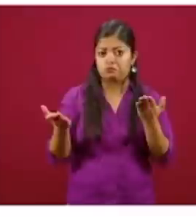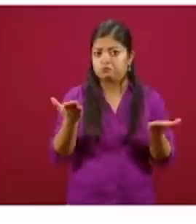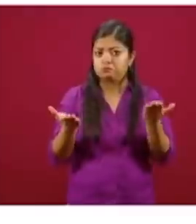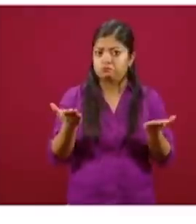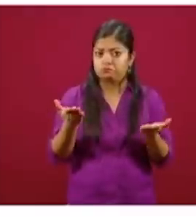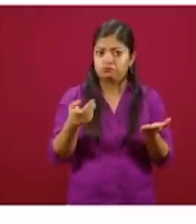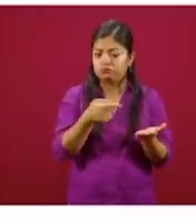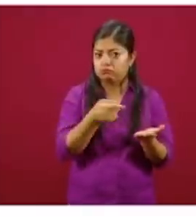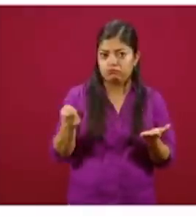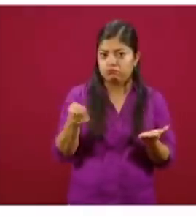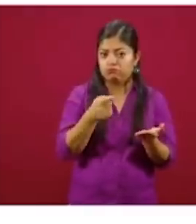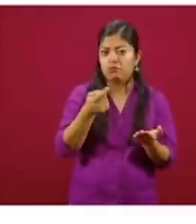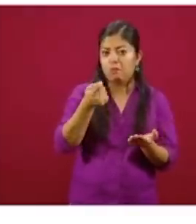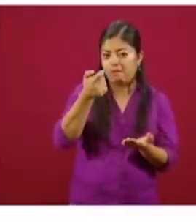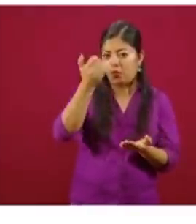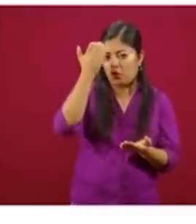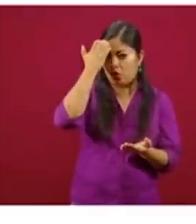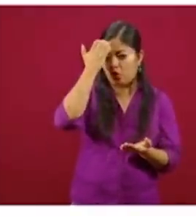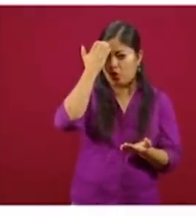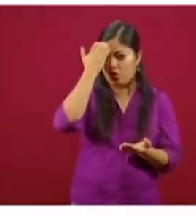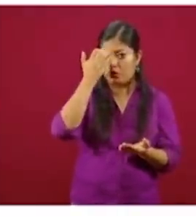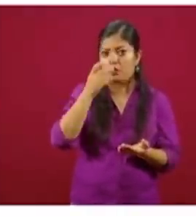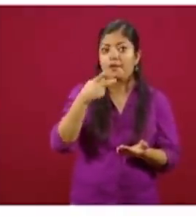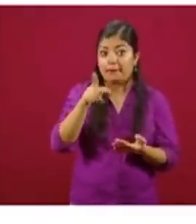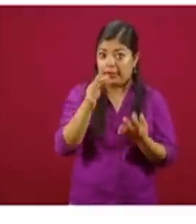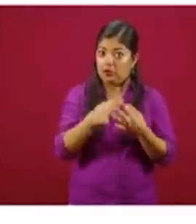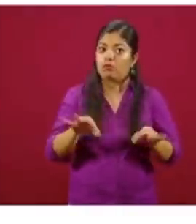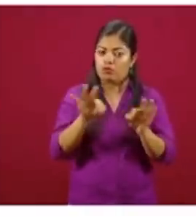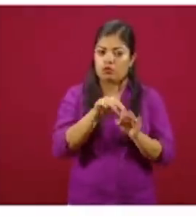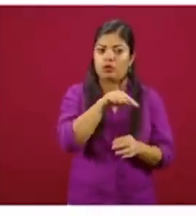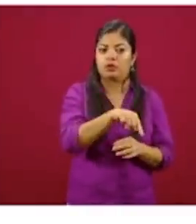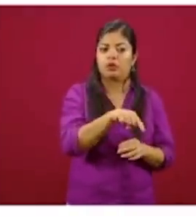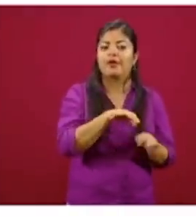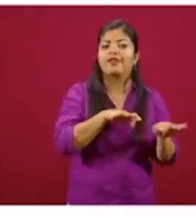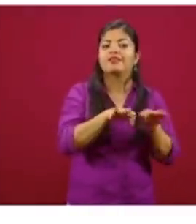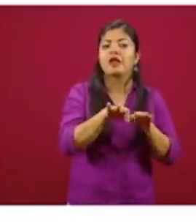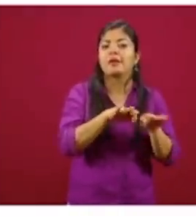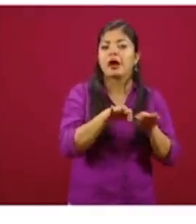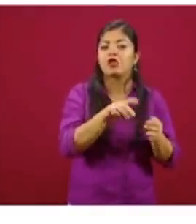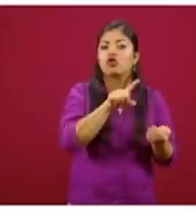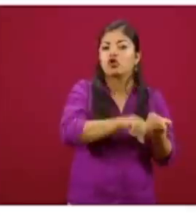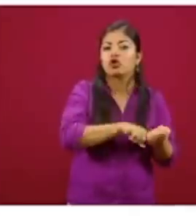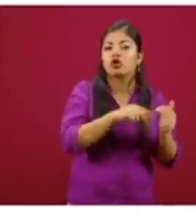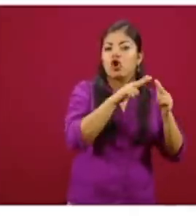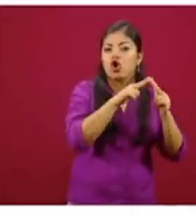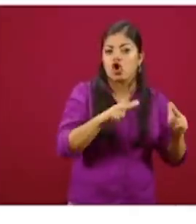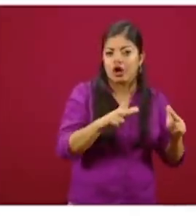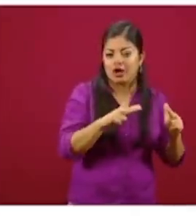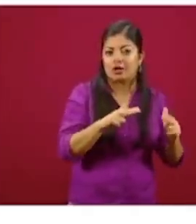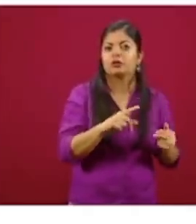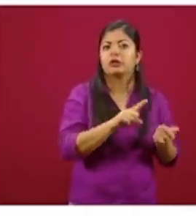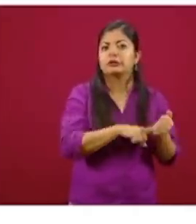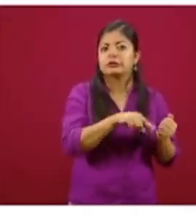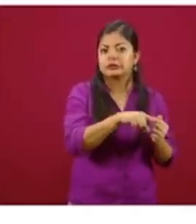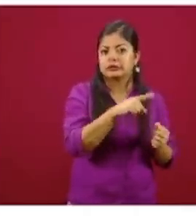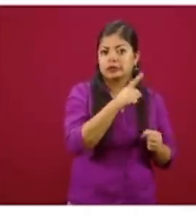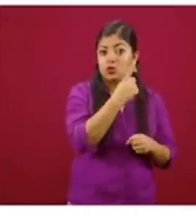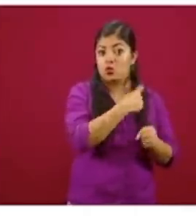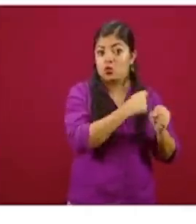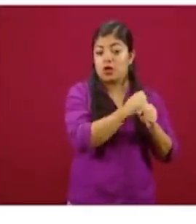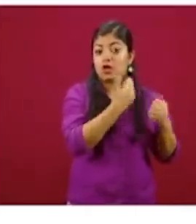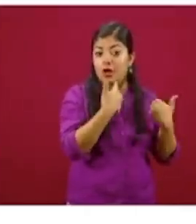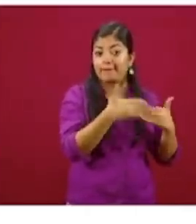muy importantes el de trabajadoras del hogar que existe desde hace apenas un año y que en un año en un proyecto piloto ha